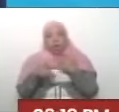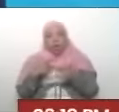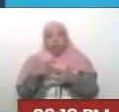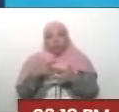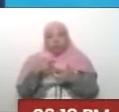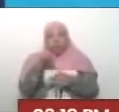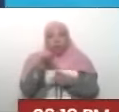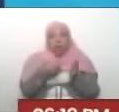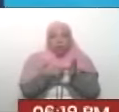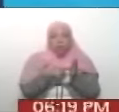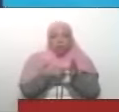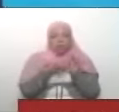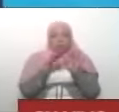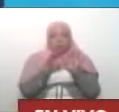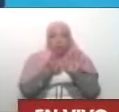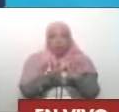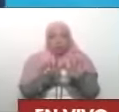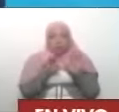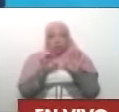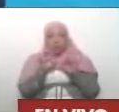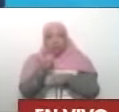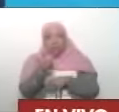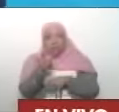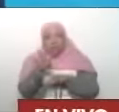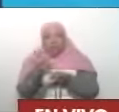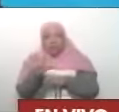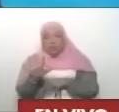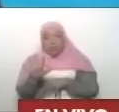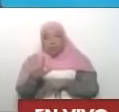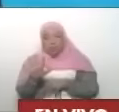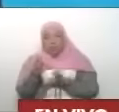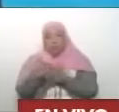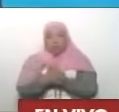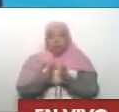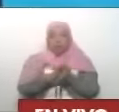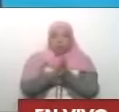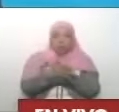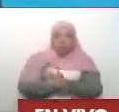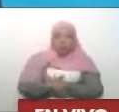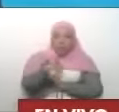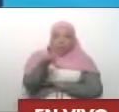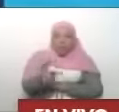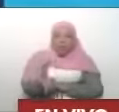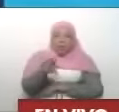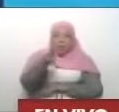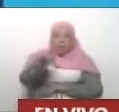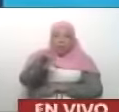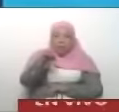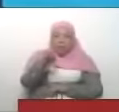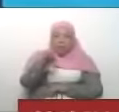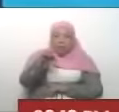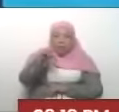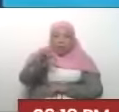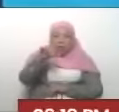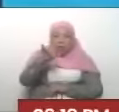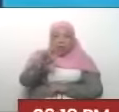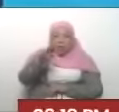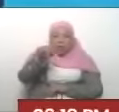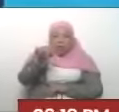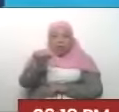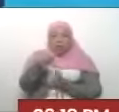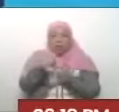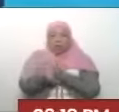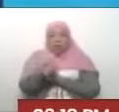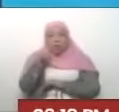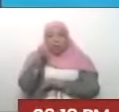hasta 1945... que es el momento donde derrocan a Medina Angarita, y luego de 1952,